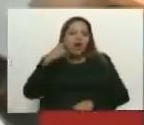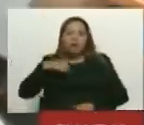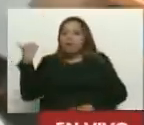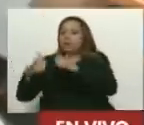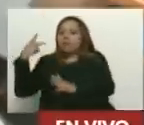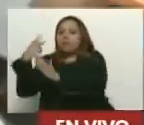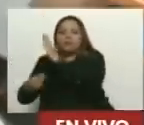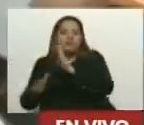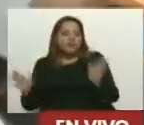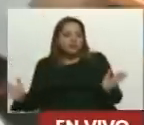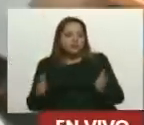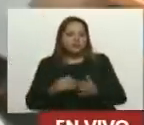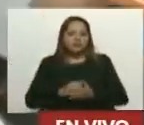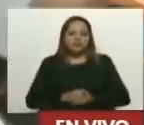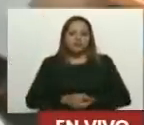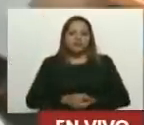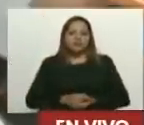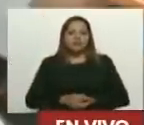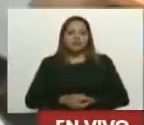fue.